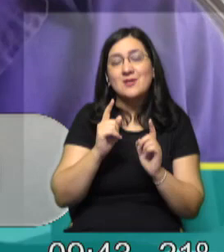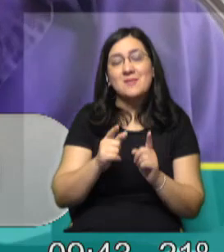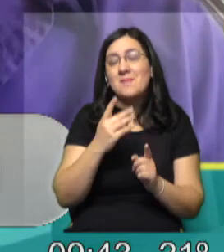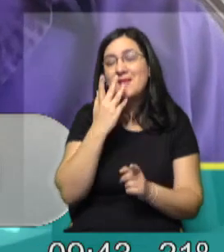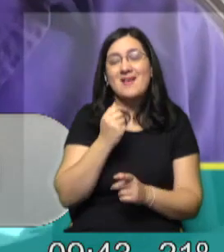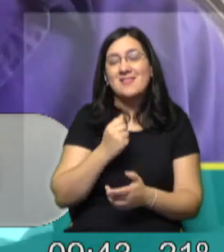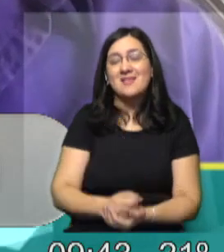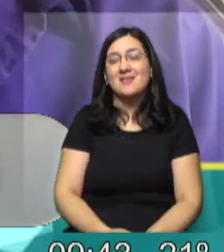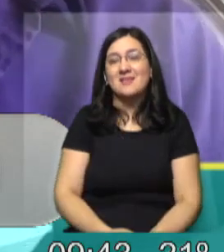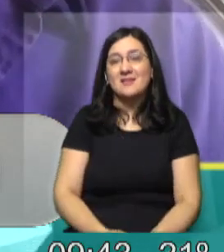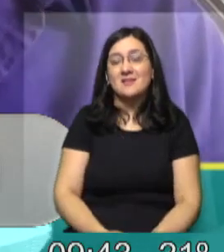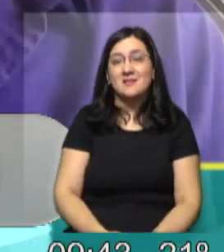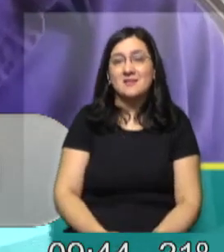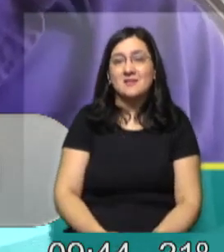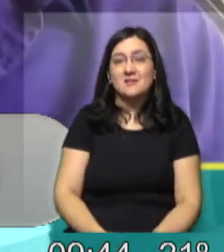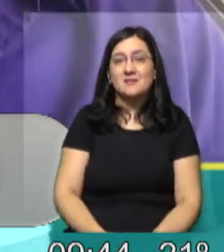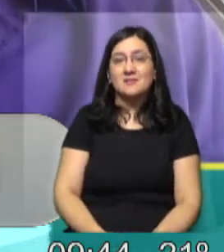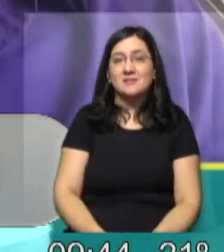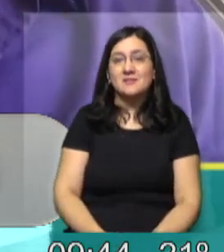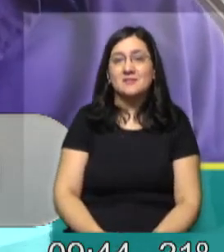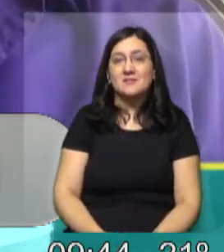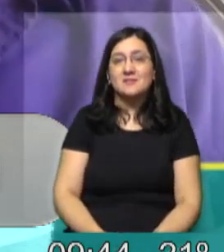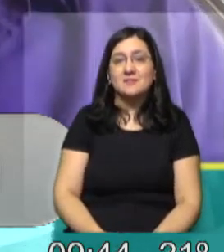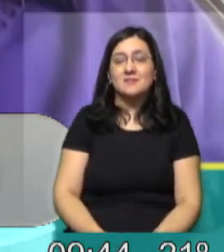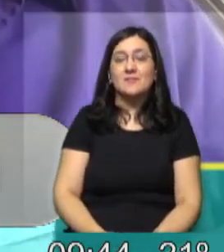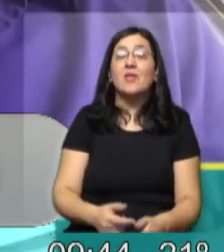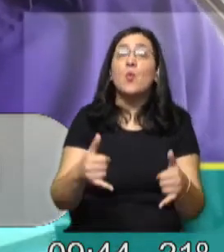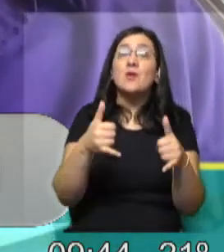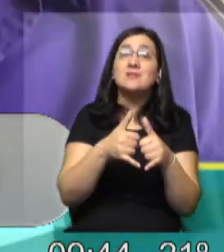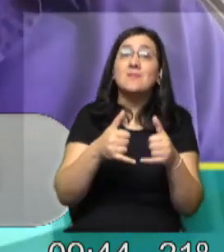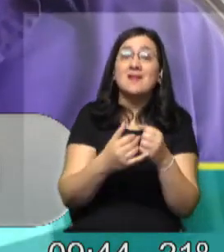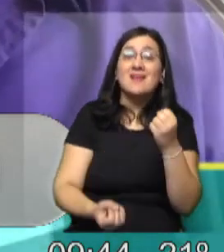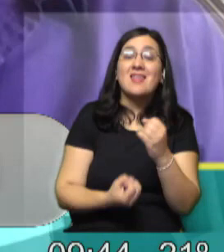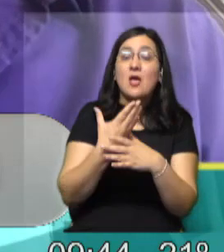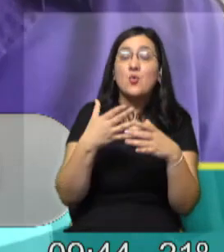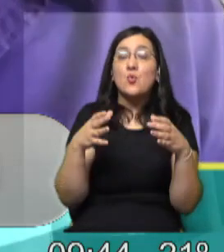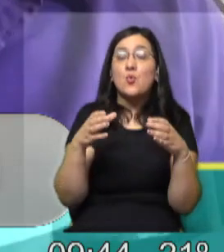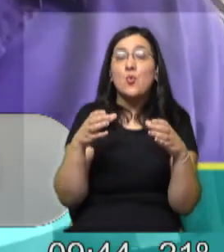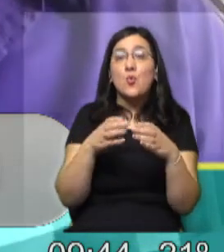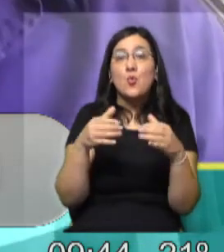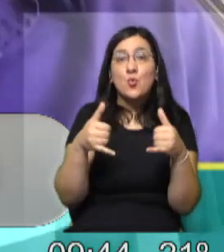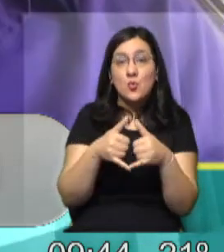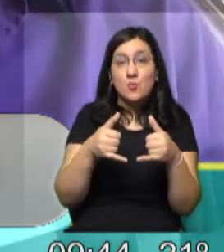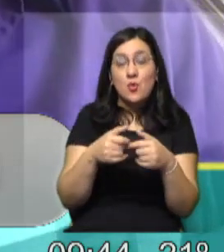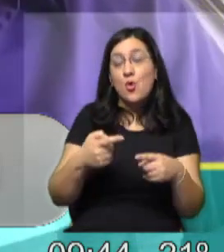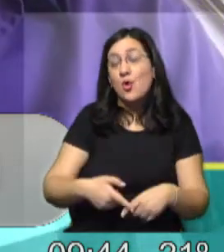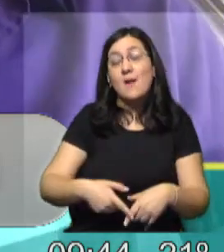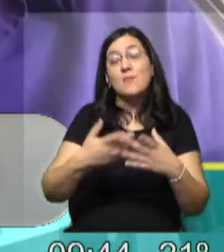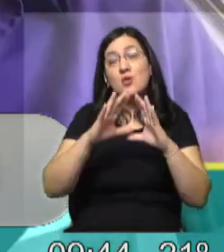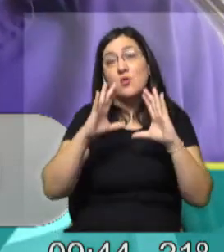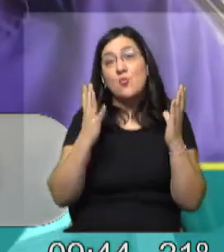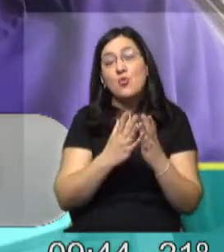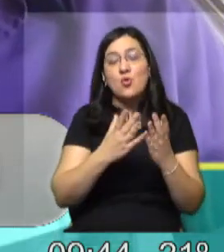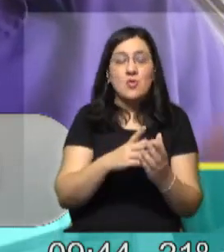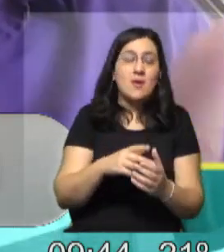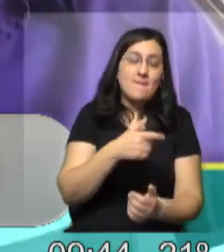sobrepasa no que va a ser el verbo que voy a usar más que en WhatsApp crearon un grupo los ídolos míos los campeones del mundo de peñarol de